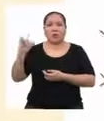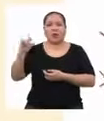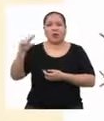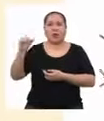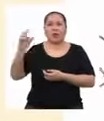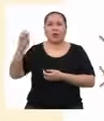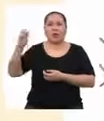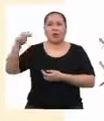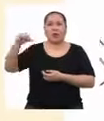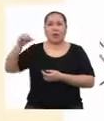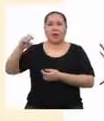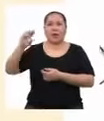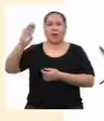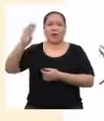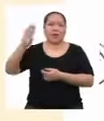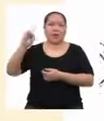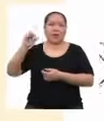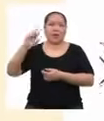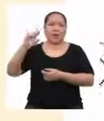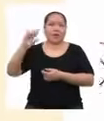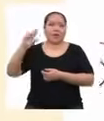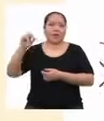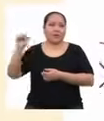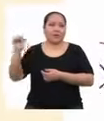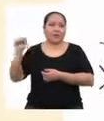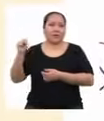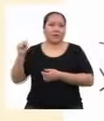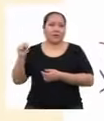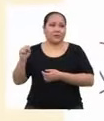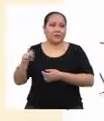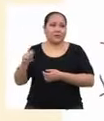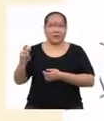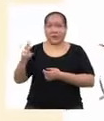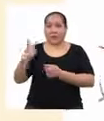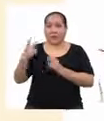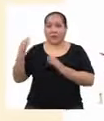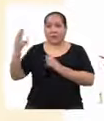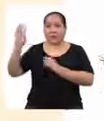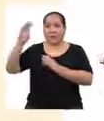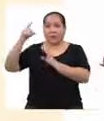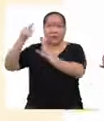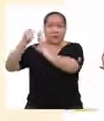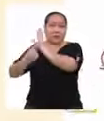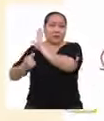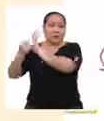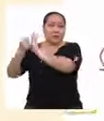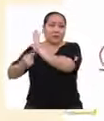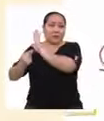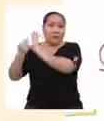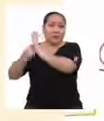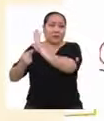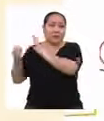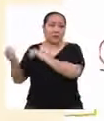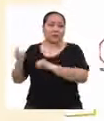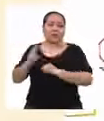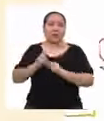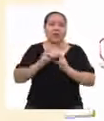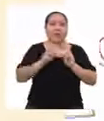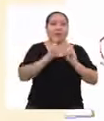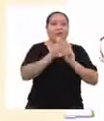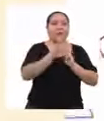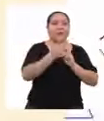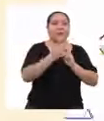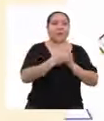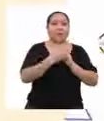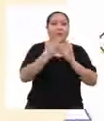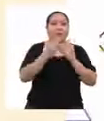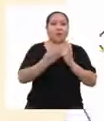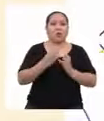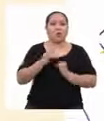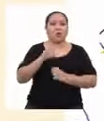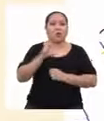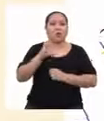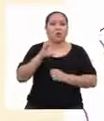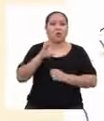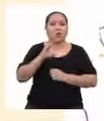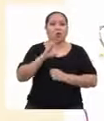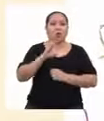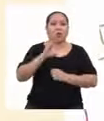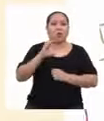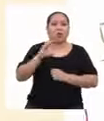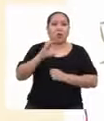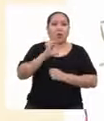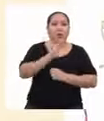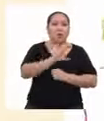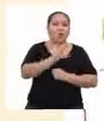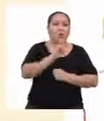barras. ¿Y la segunda pregunta? Bueno, la segunda pregunta es una variable cuantitativa